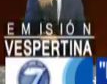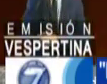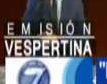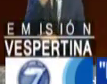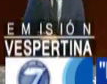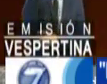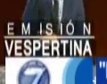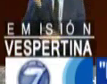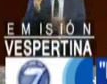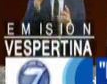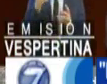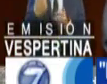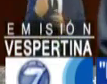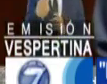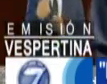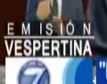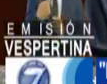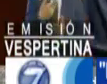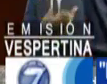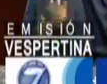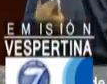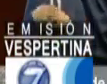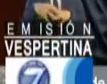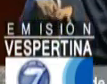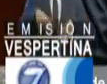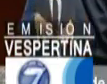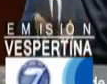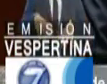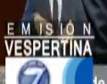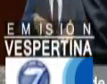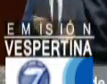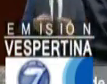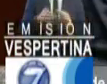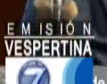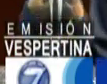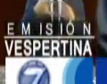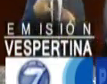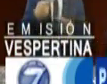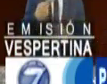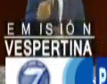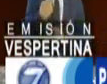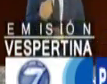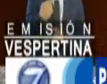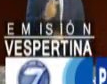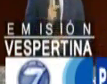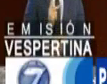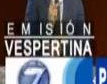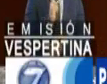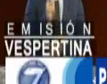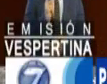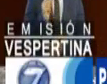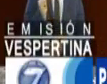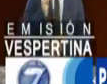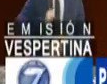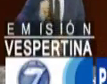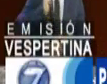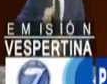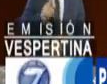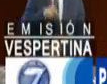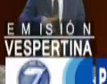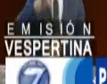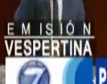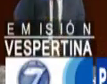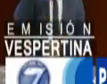compartir. En nuestra historia común, las raíces de esa gran civilización que cada día cautiva más